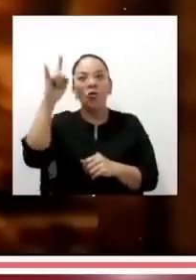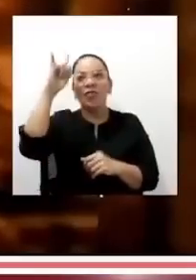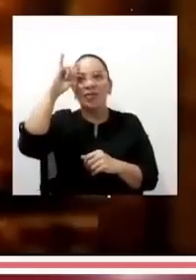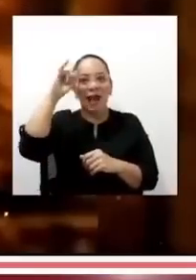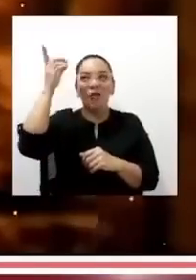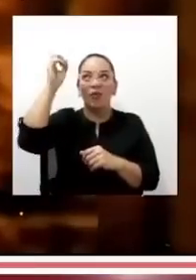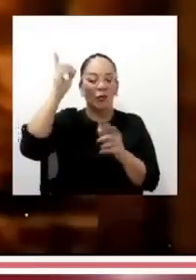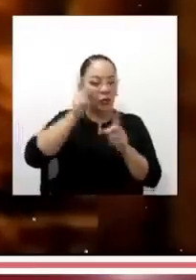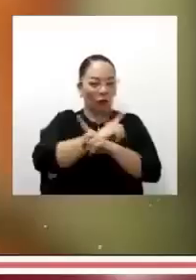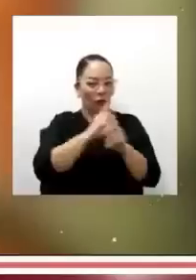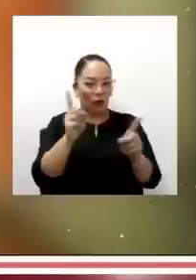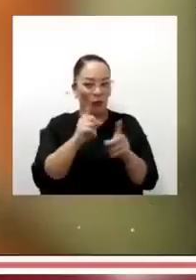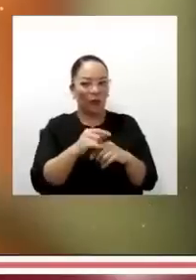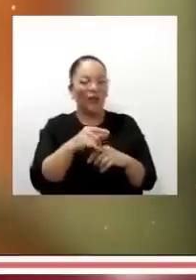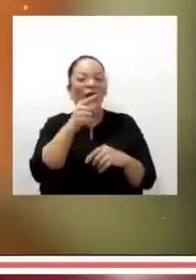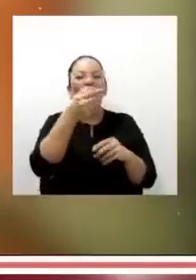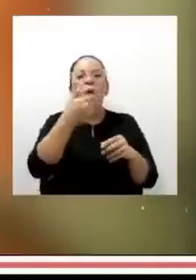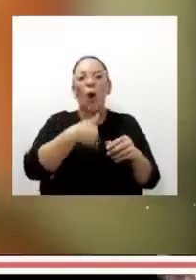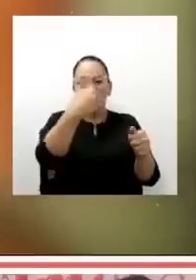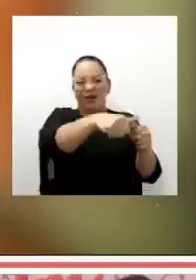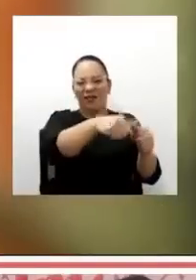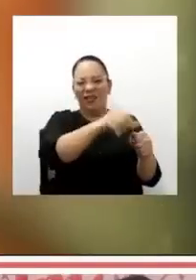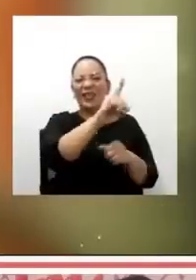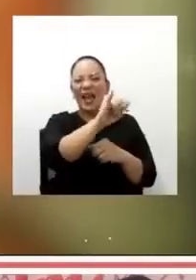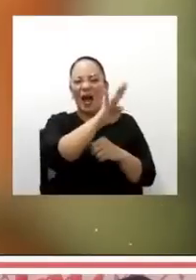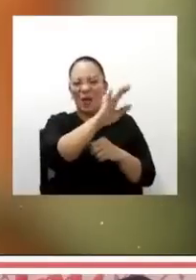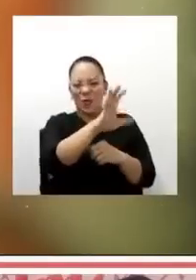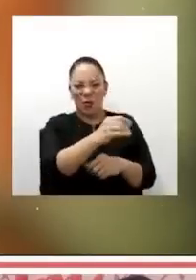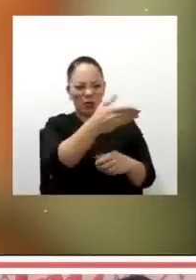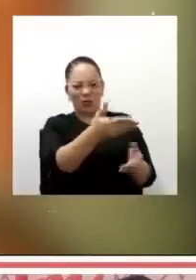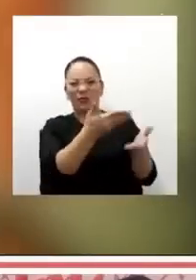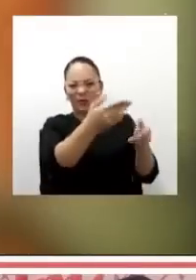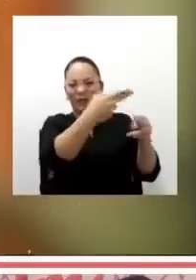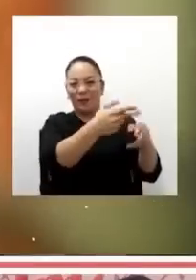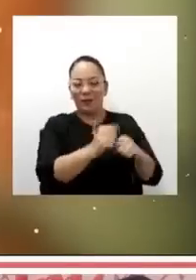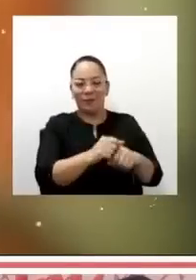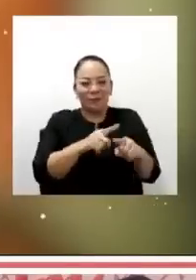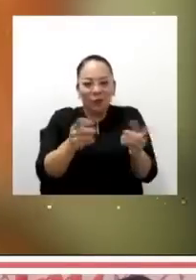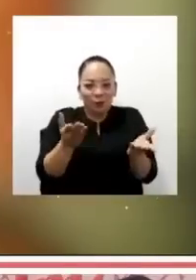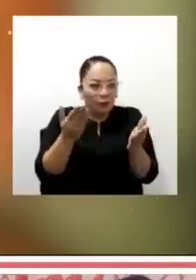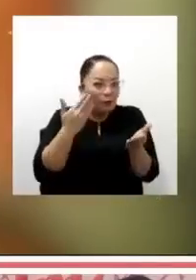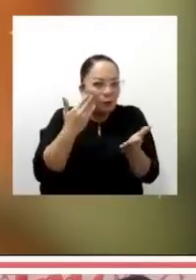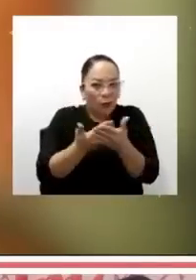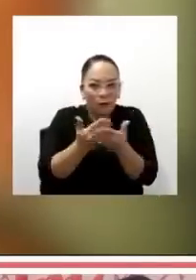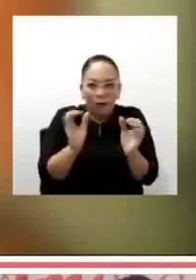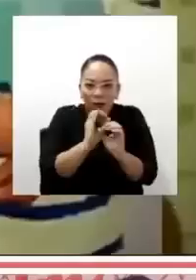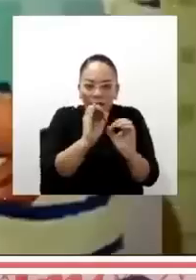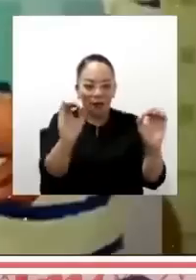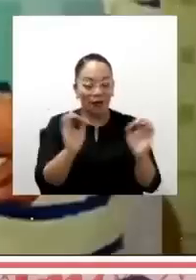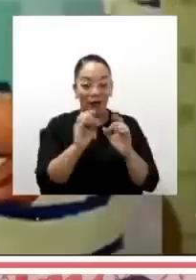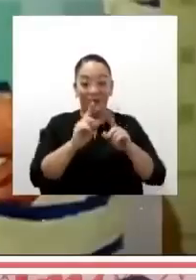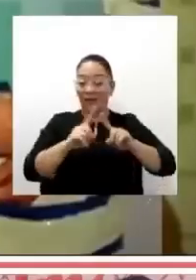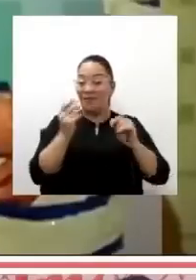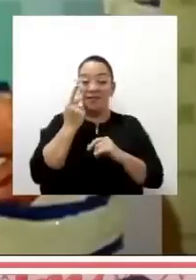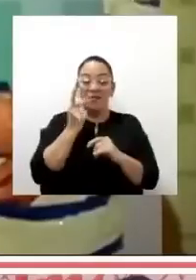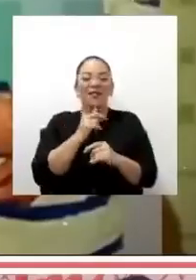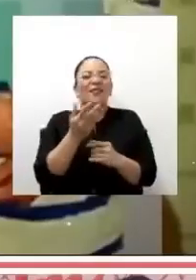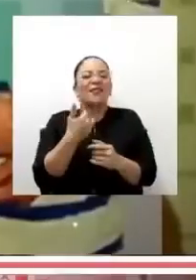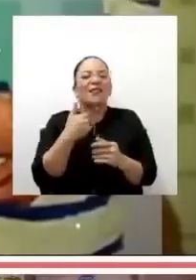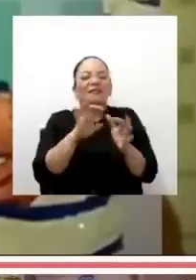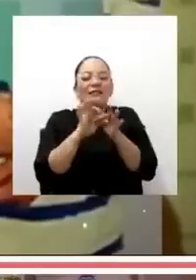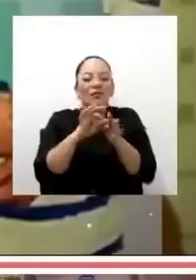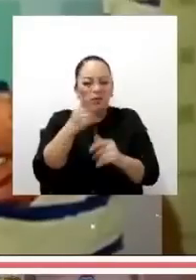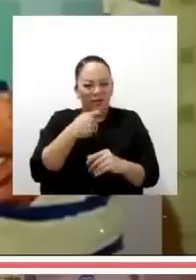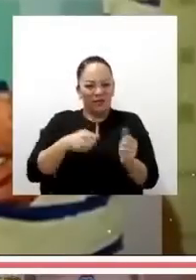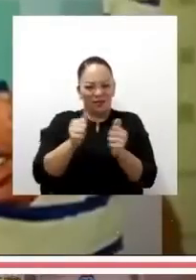el que tiene rato de andar en fuga, alias el diablo. De esto no hay una sola prueba, pero en todo caso, ¿qué tiene que ver el